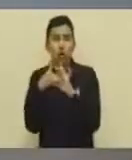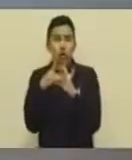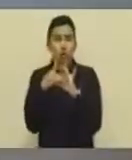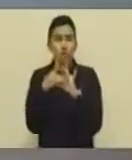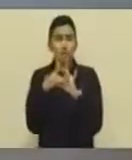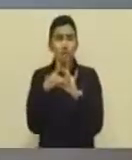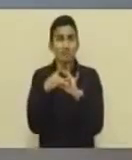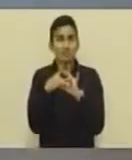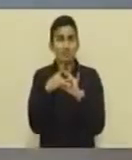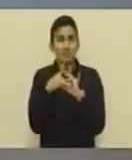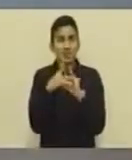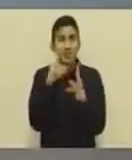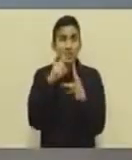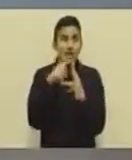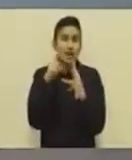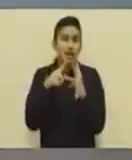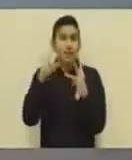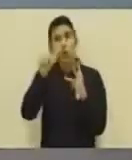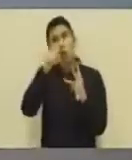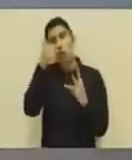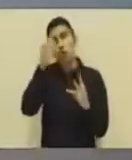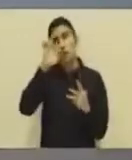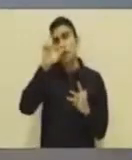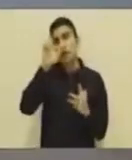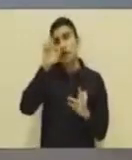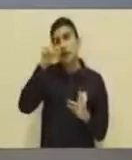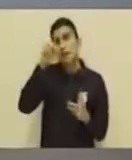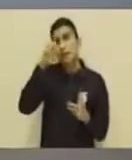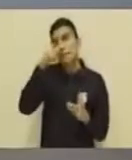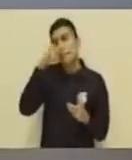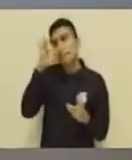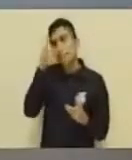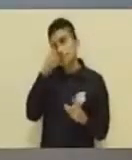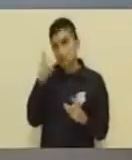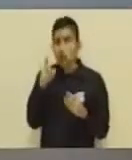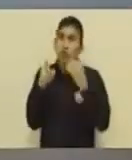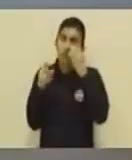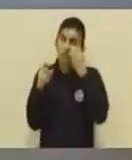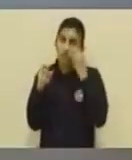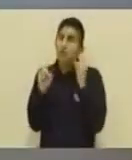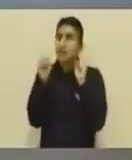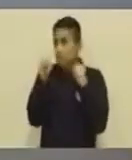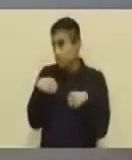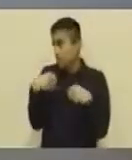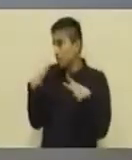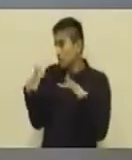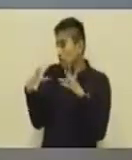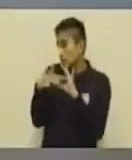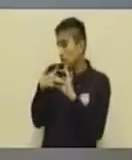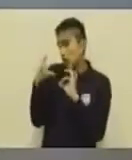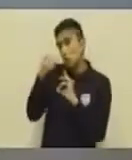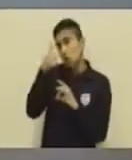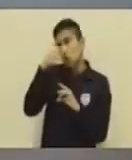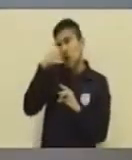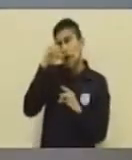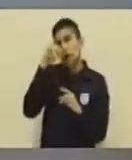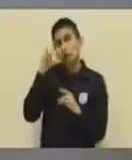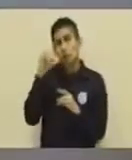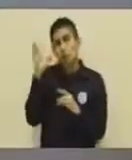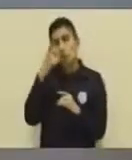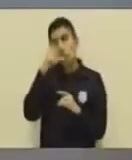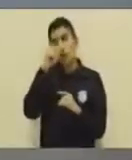los otros elementos que se vayan a unir a ese átomo de carbono para formar